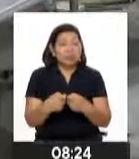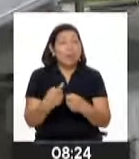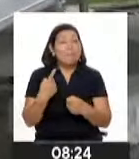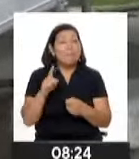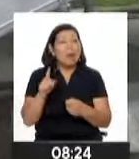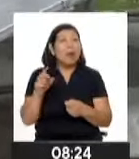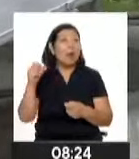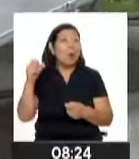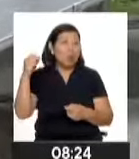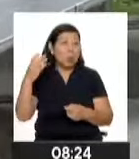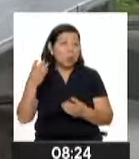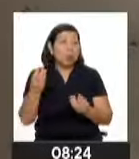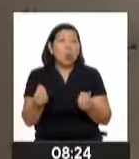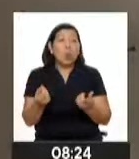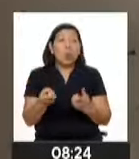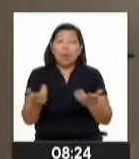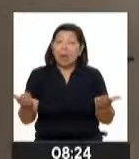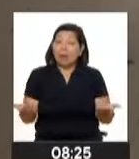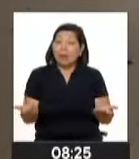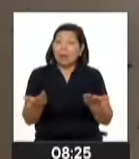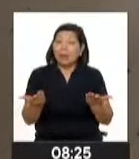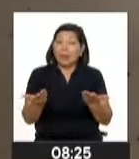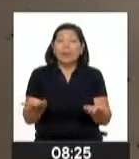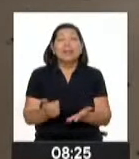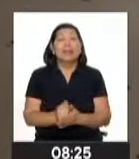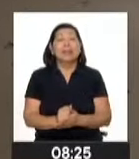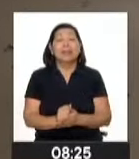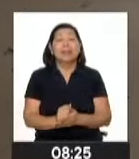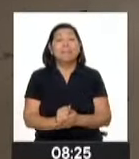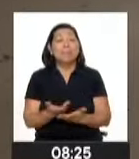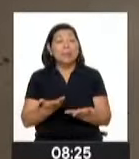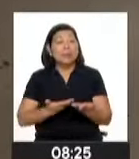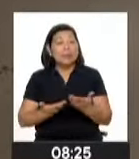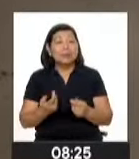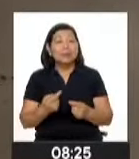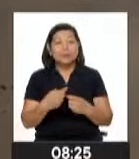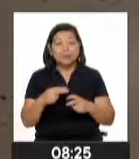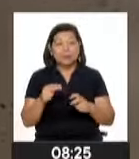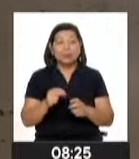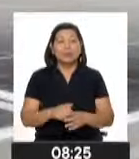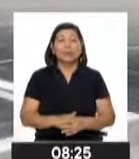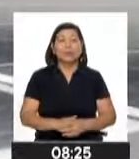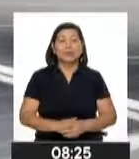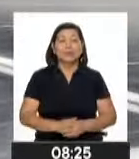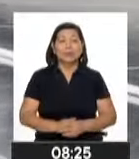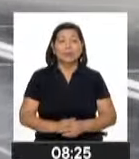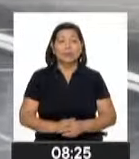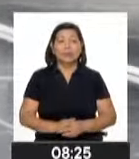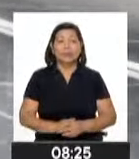suministro eléctrico, así como impulsar la diversificación de la matriz.